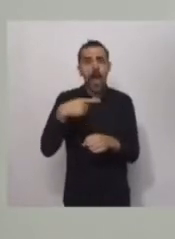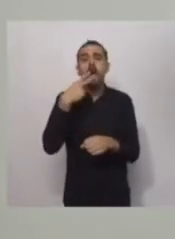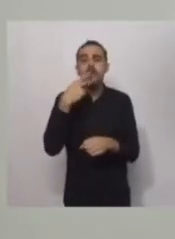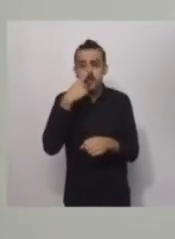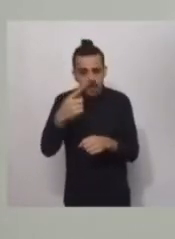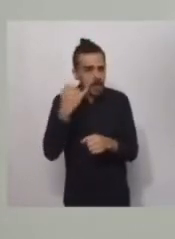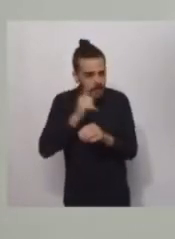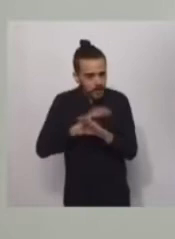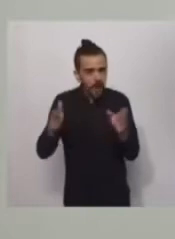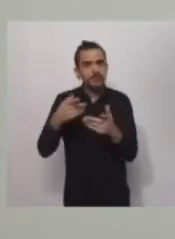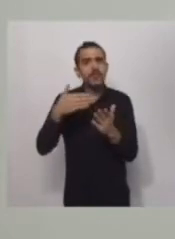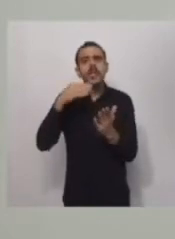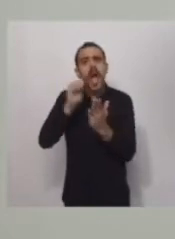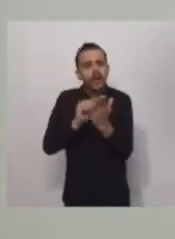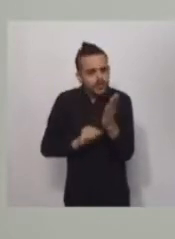600 pesos.